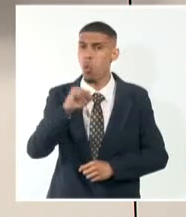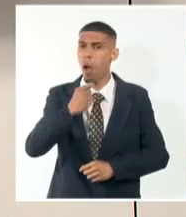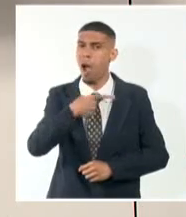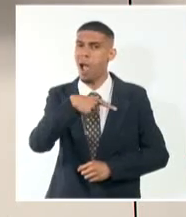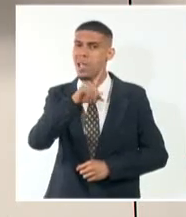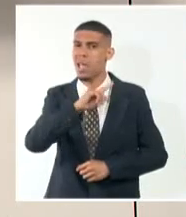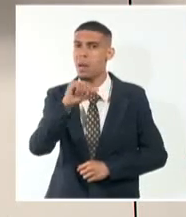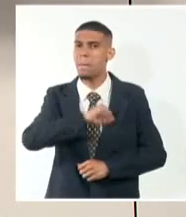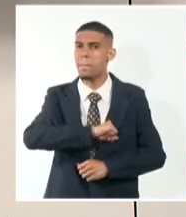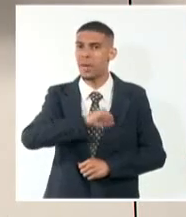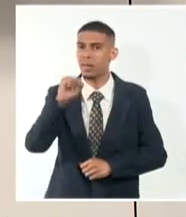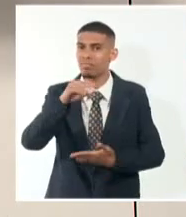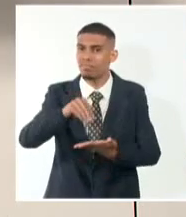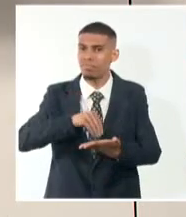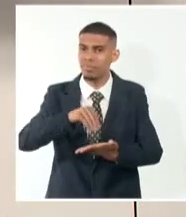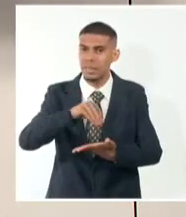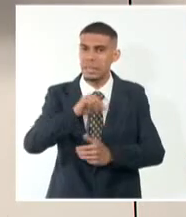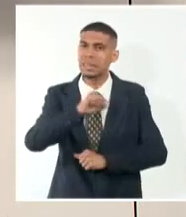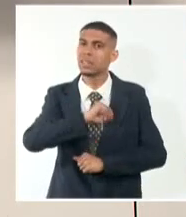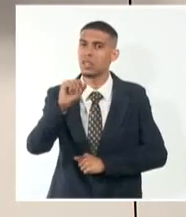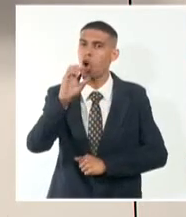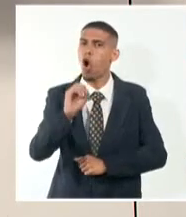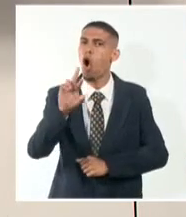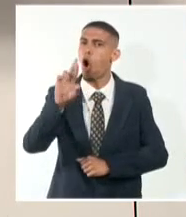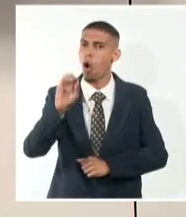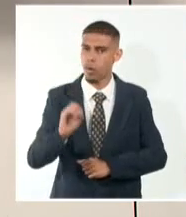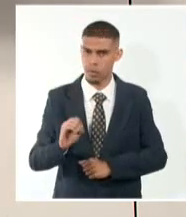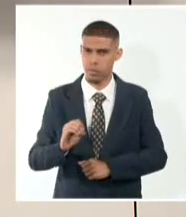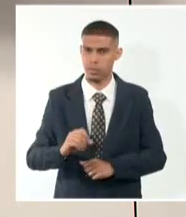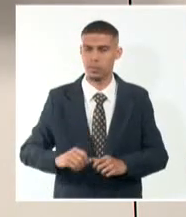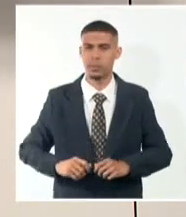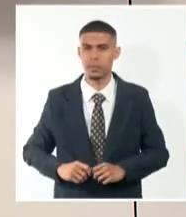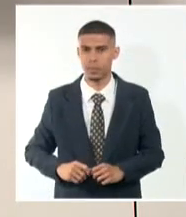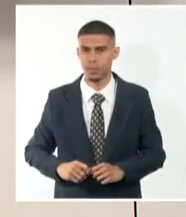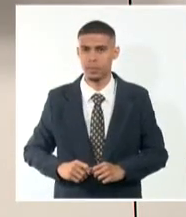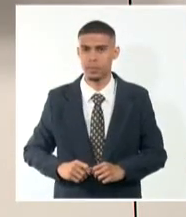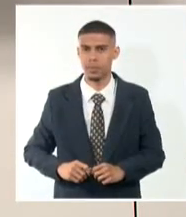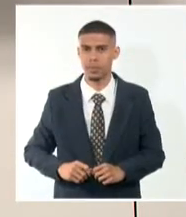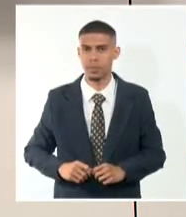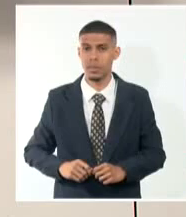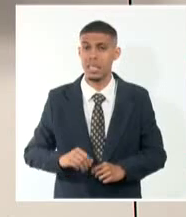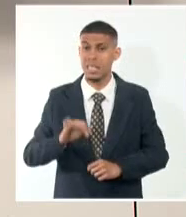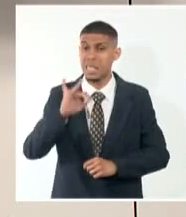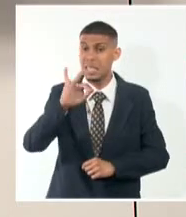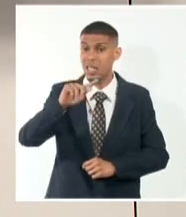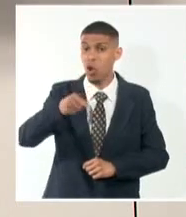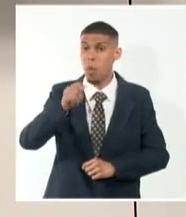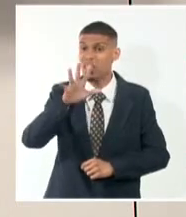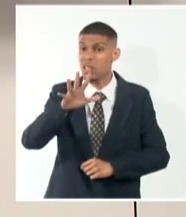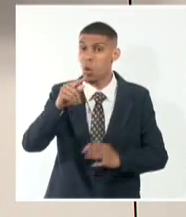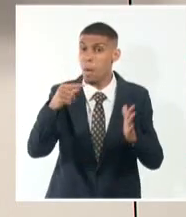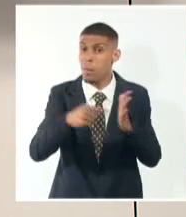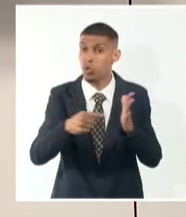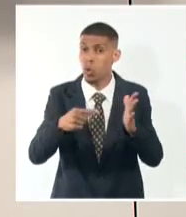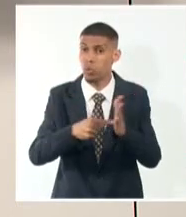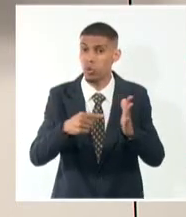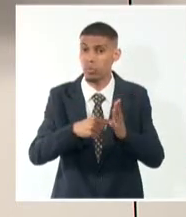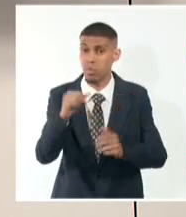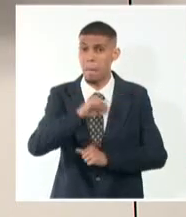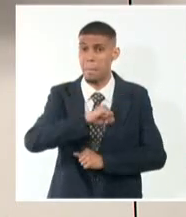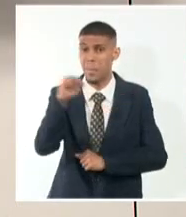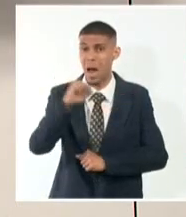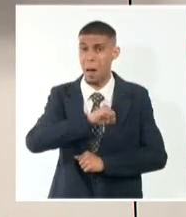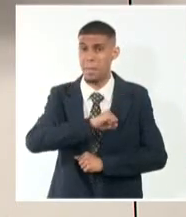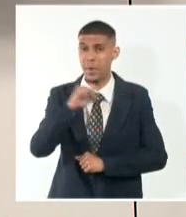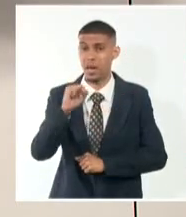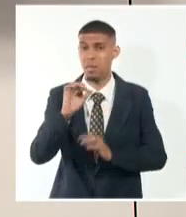La ajedrecista Lisandra Ordaz se agenció el metal dorado en la modalidad de Blitz tras completar 7,5 puntos en 9 partidas celebradas como parte de un